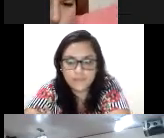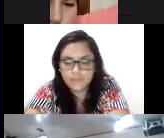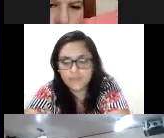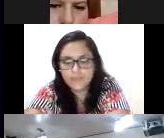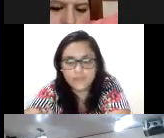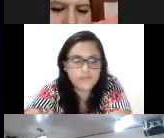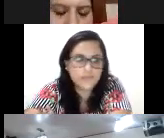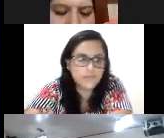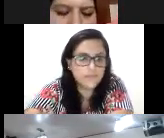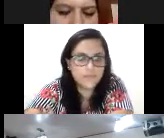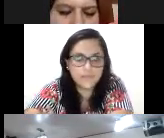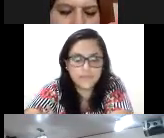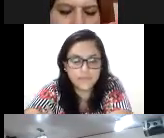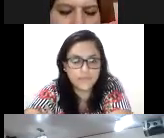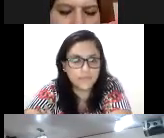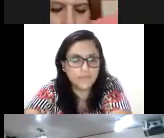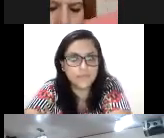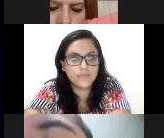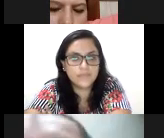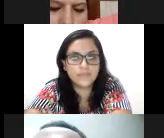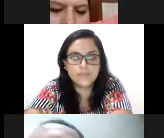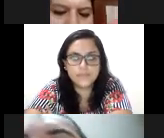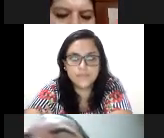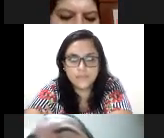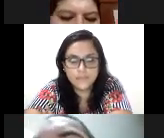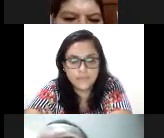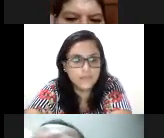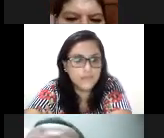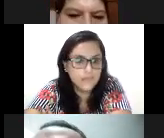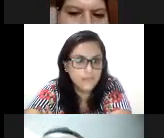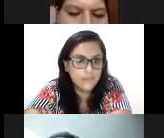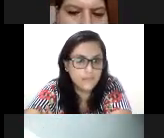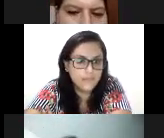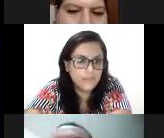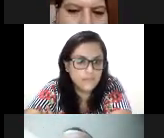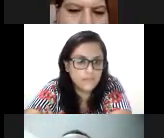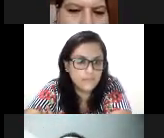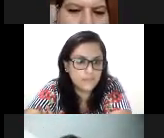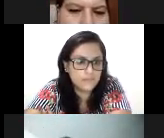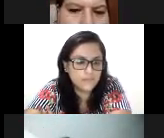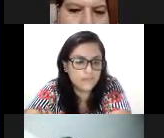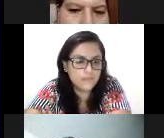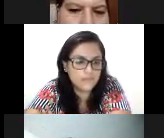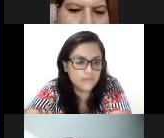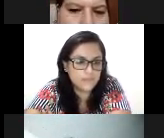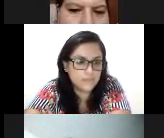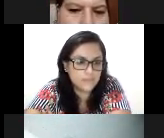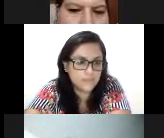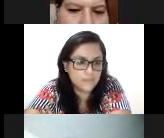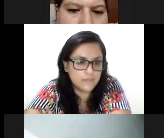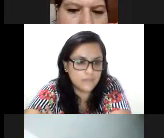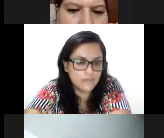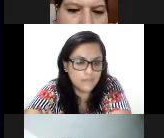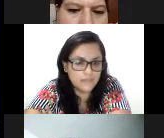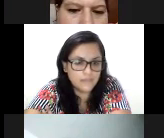actividades, ¿no? Puede hacerlo también desde un sillón, mediante un aditamento como una mini bike, que es una bicicleta para pies pequeñita,